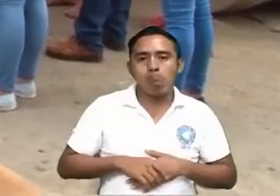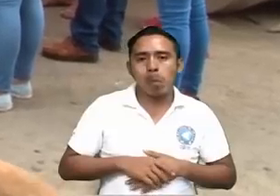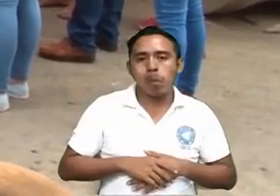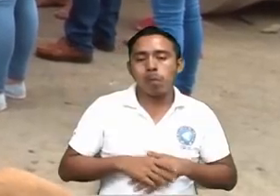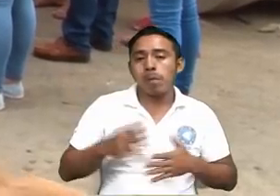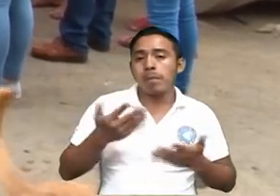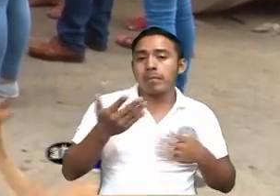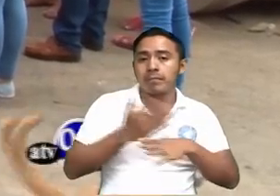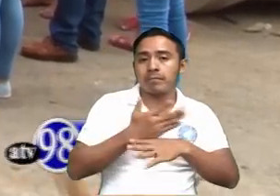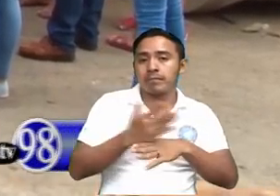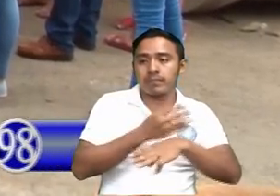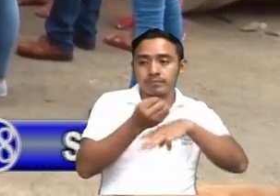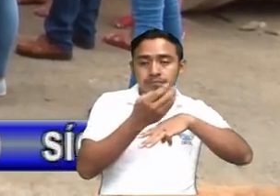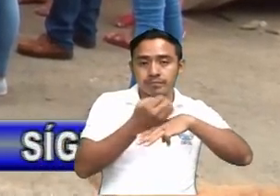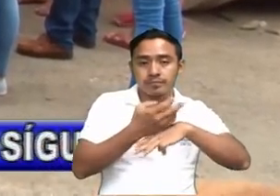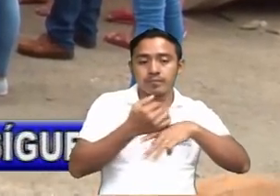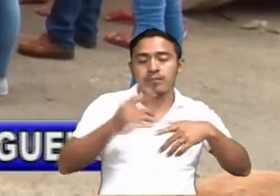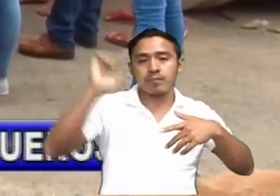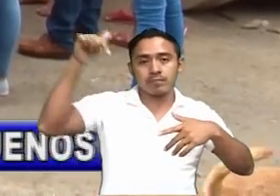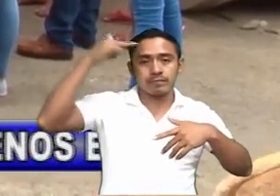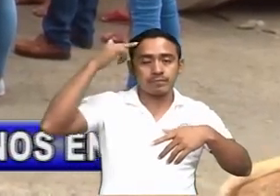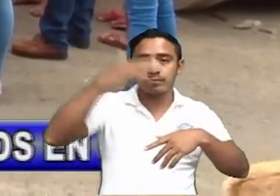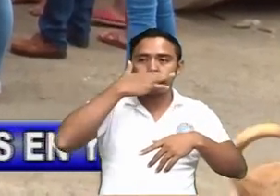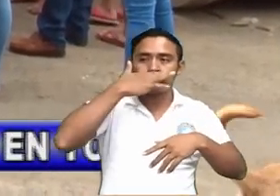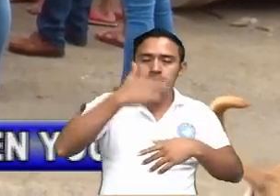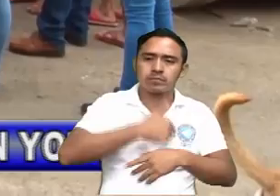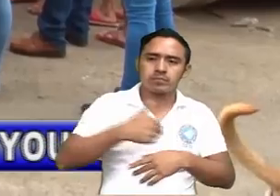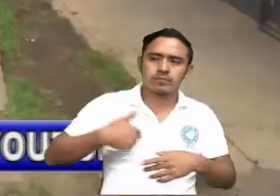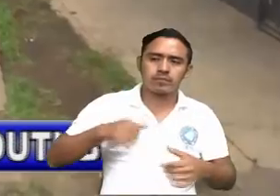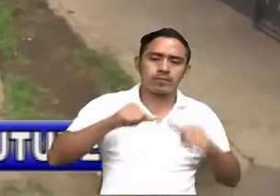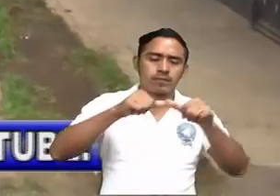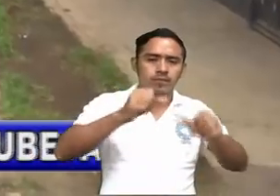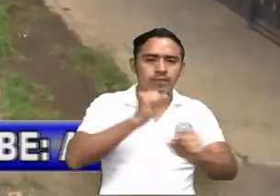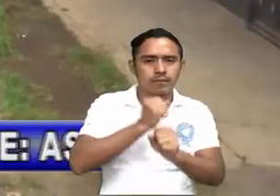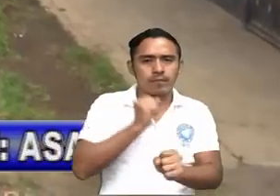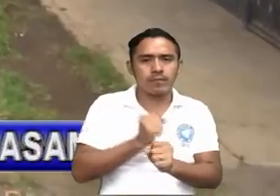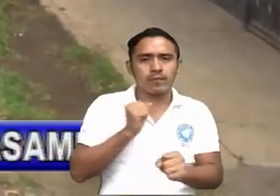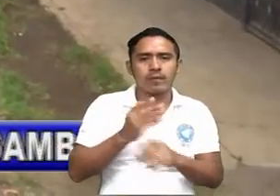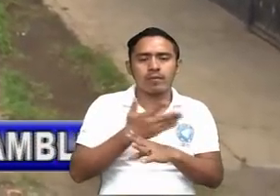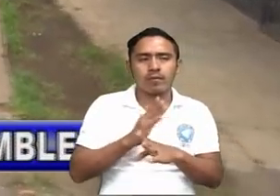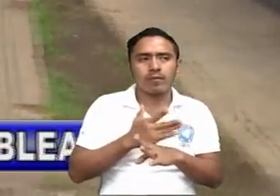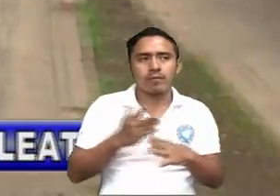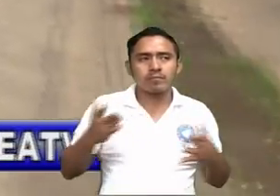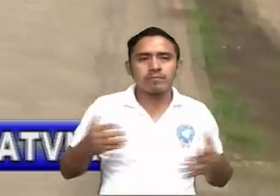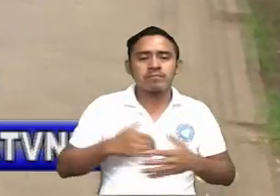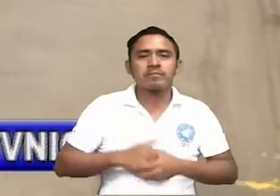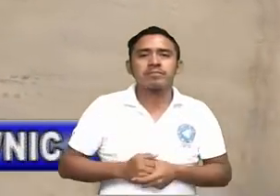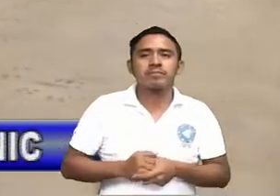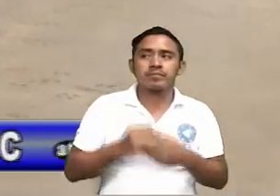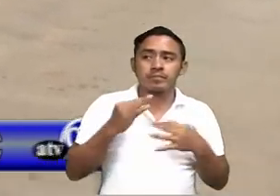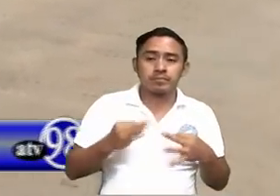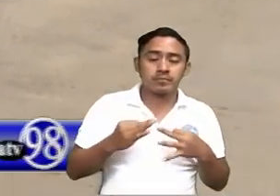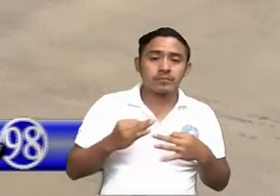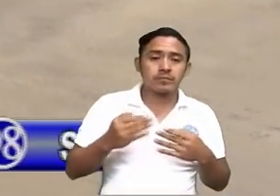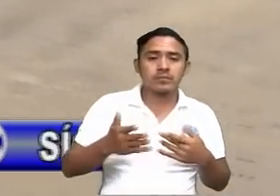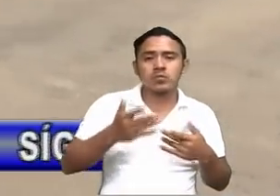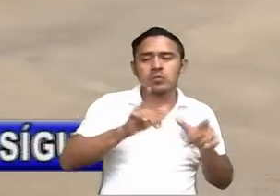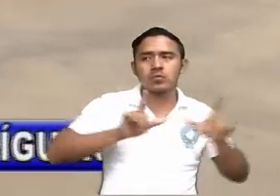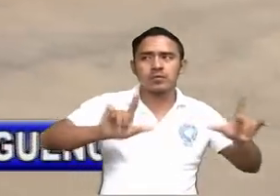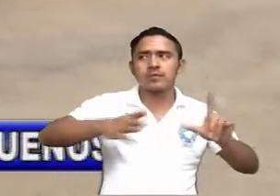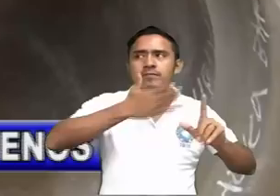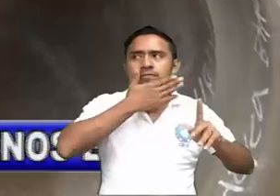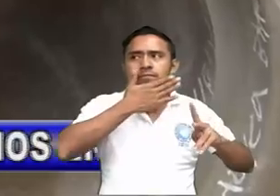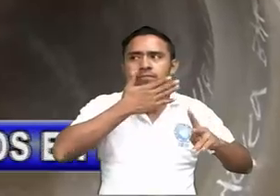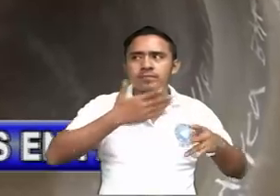Las alcaldías del Poder Ciudadano continúan realizando obras en todo el país que disminuyen los puntos críticos que ponen en peligro a las